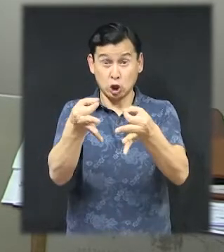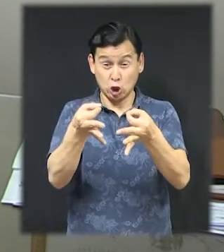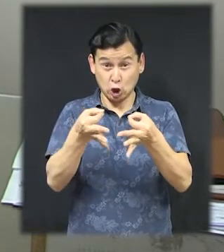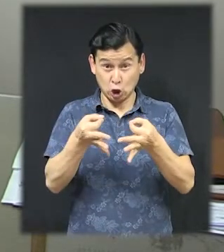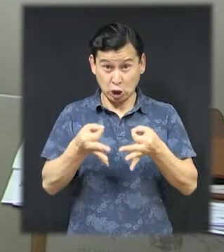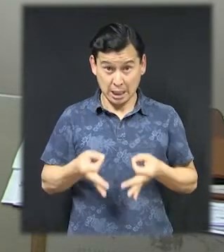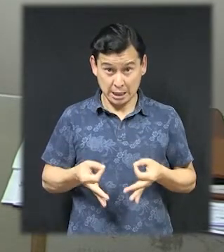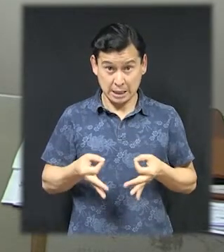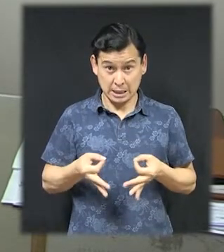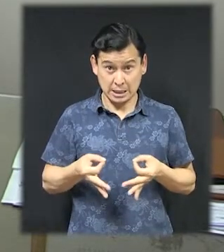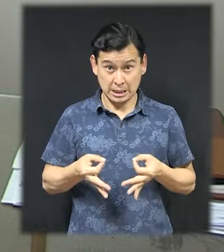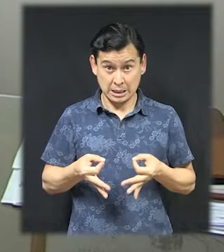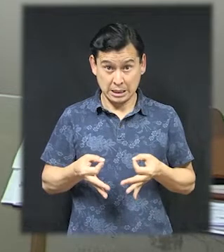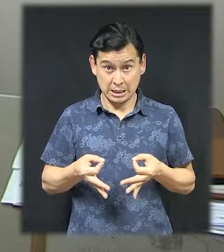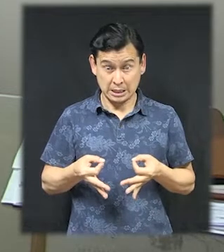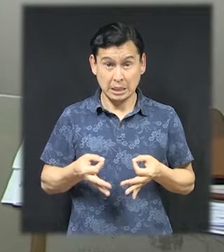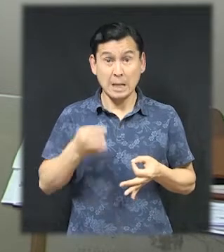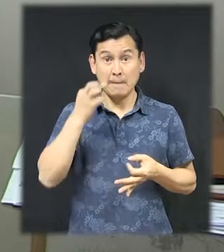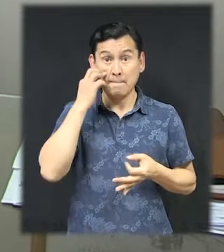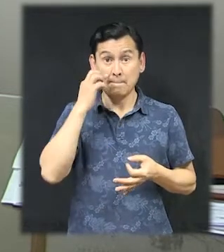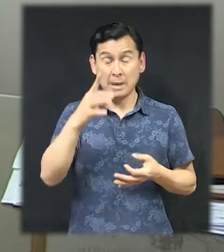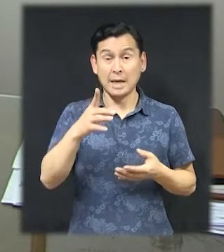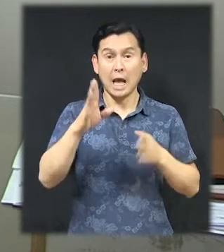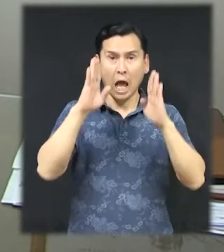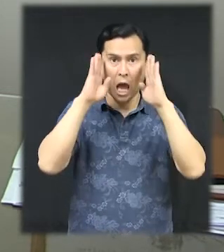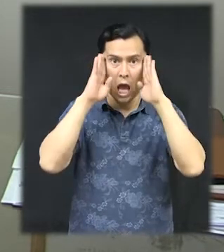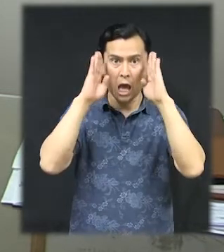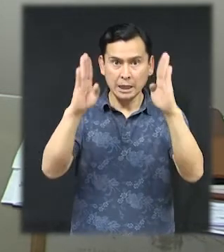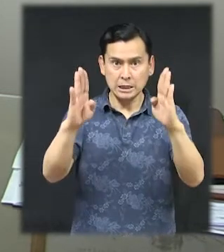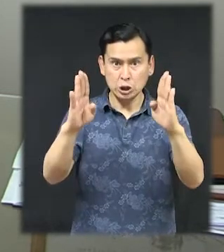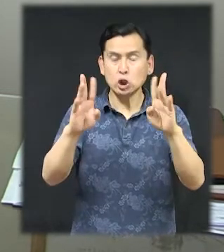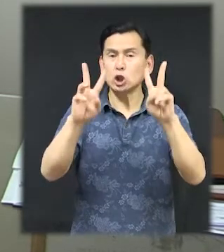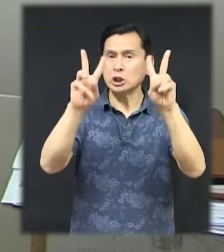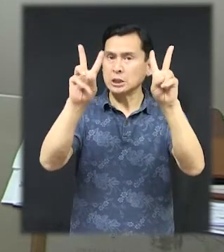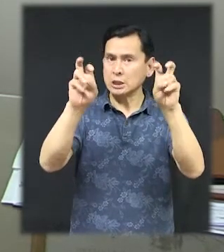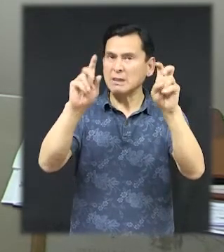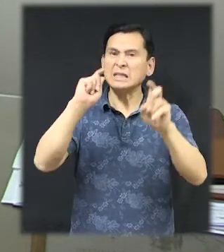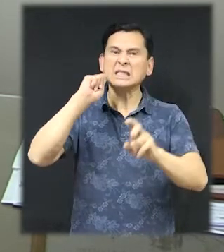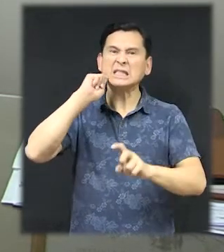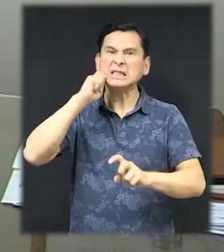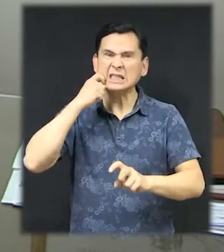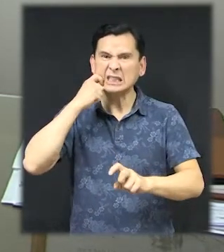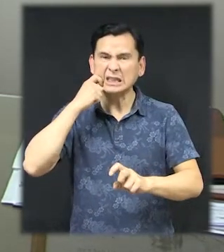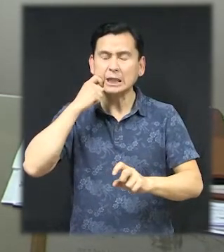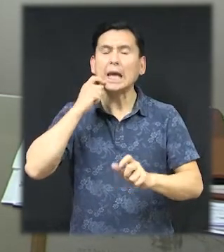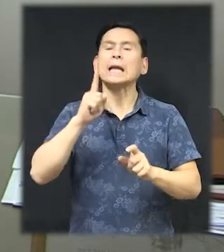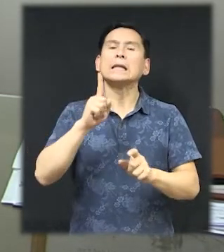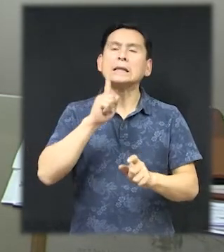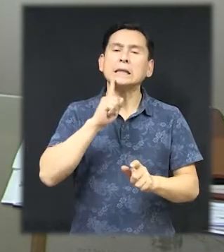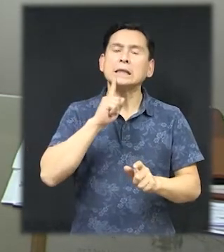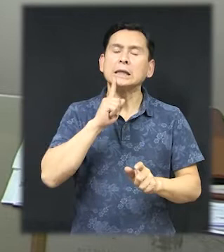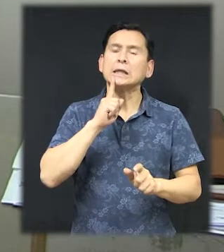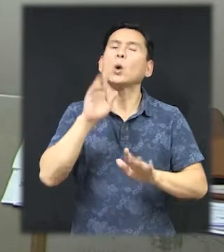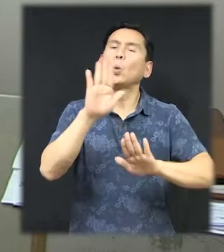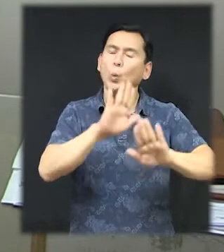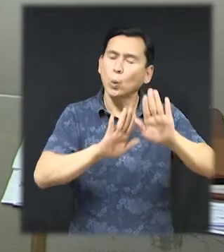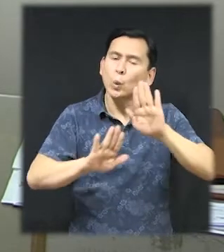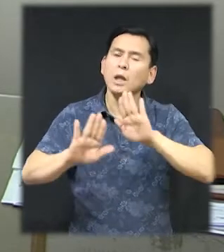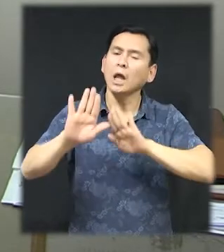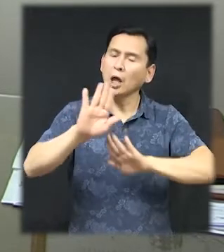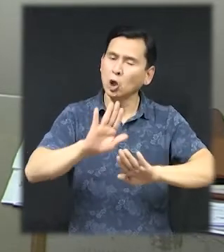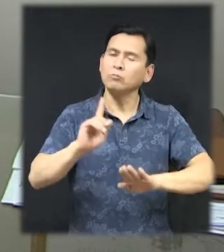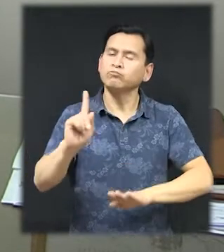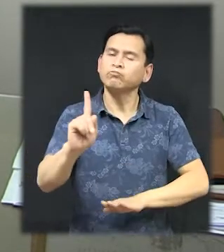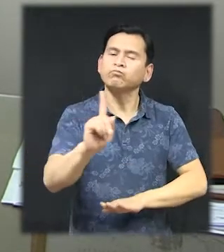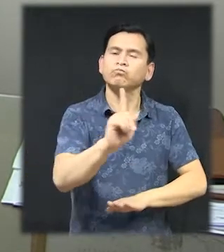pública para llamar la atención respecto a lo que significa el mantener las medidas de autocuidado y